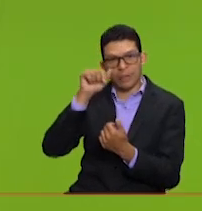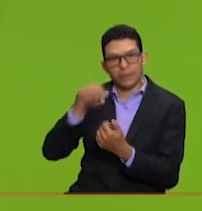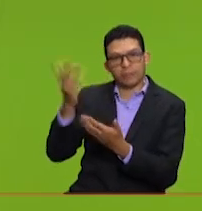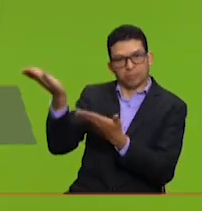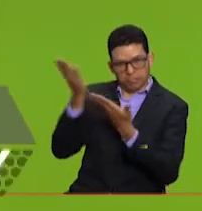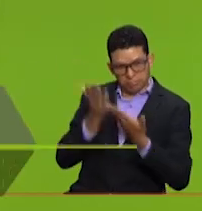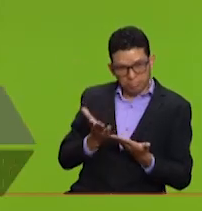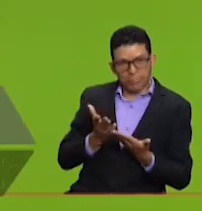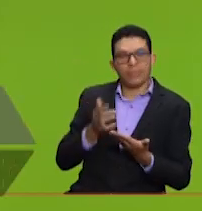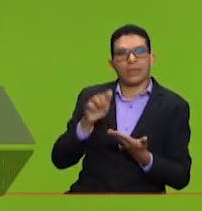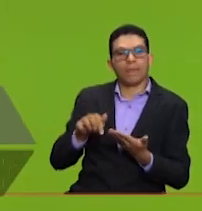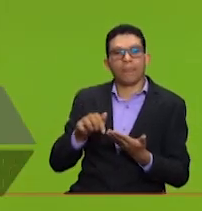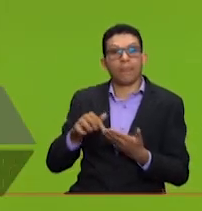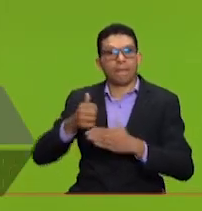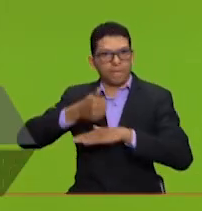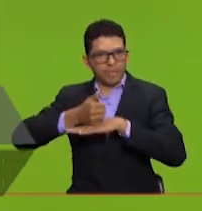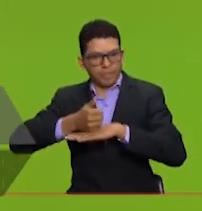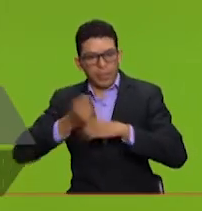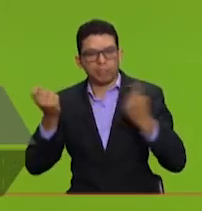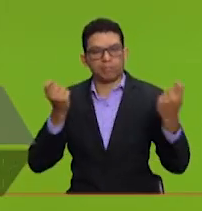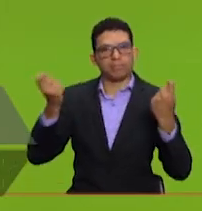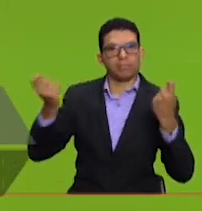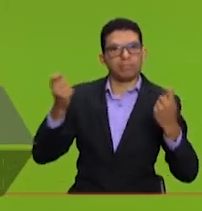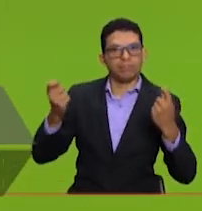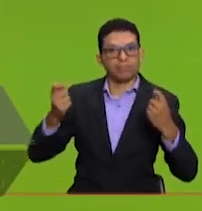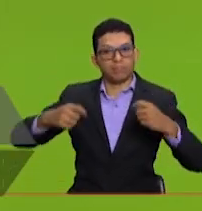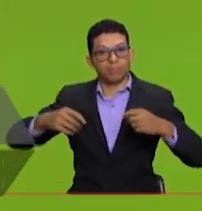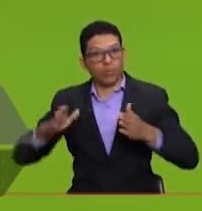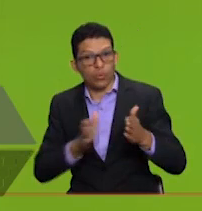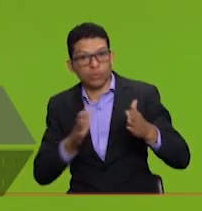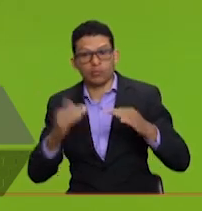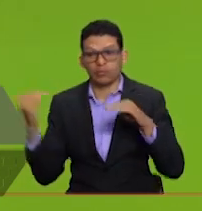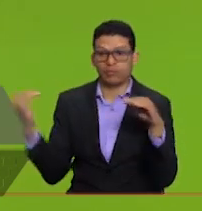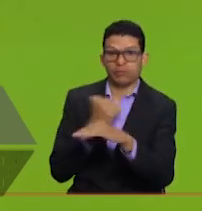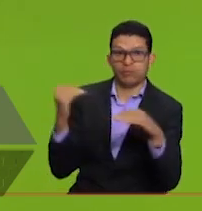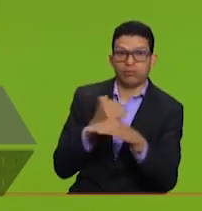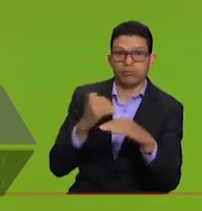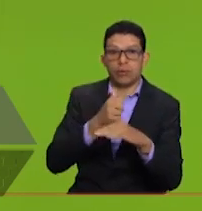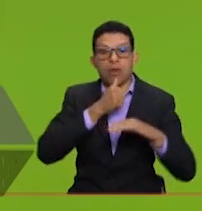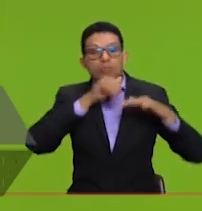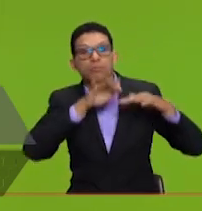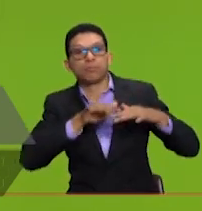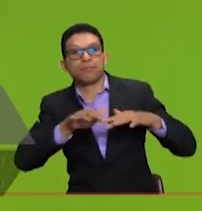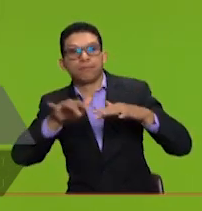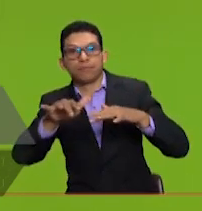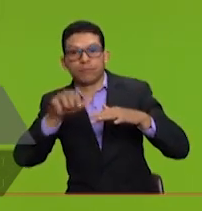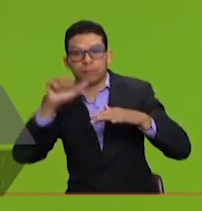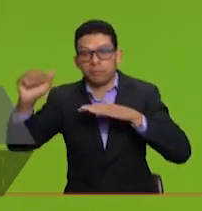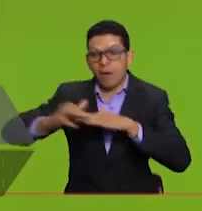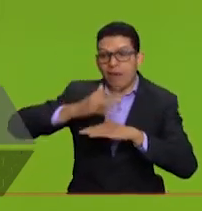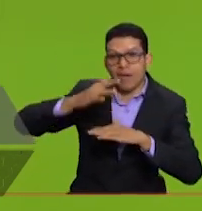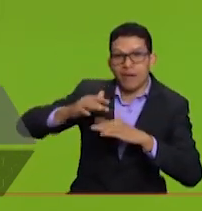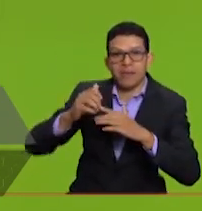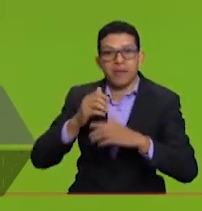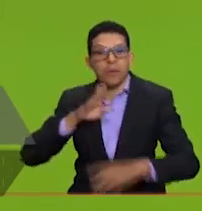tienen unos puestos de control, unos controles en carretera o en el mar, si es en Buenaventura, en ríos. Entonces, ¿qué